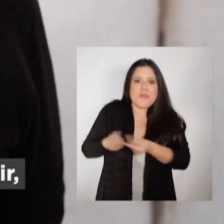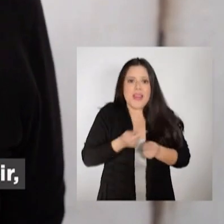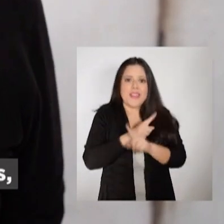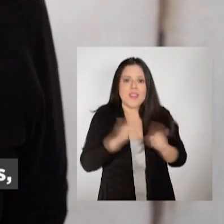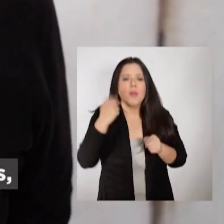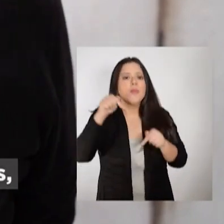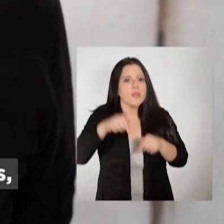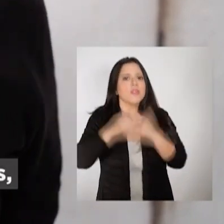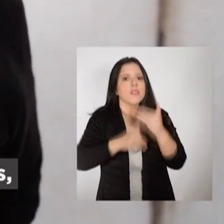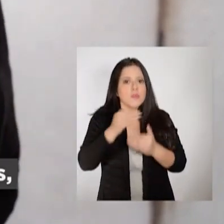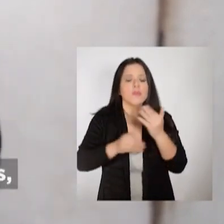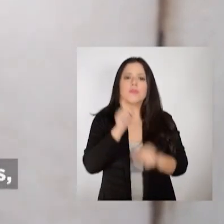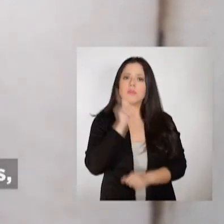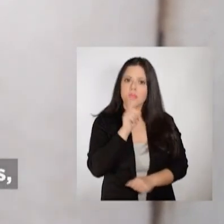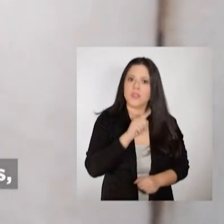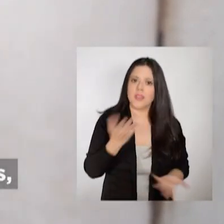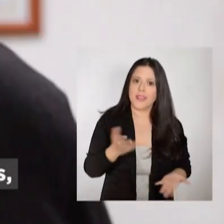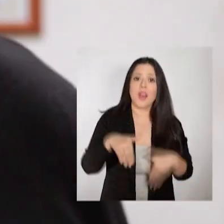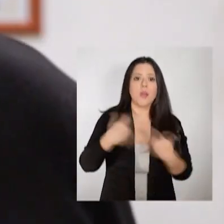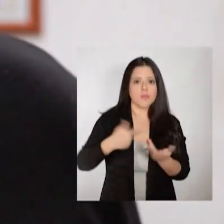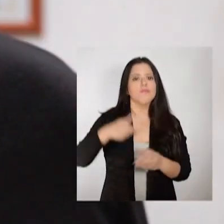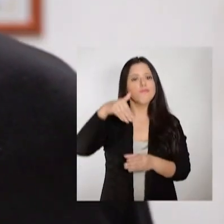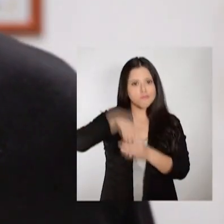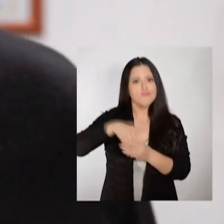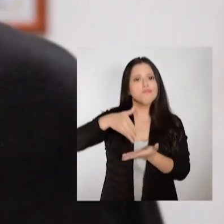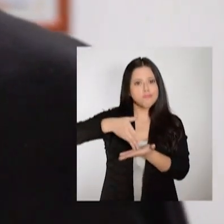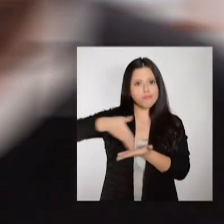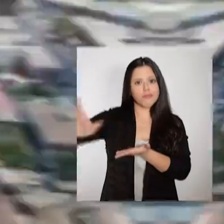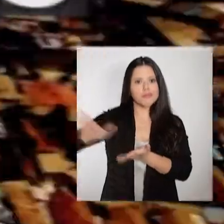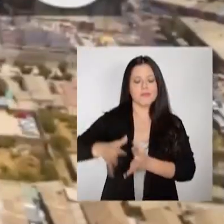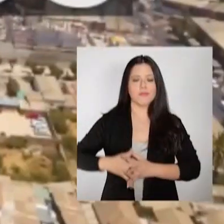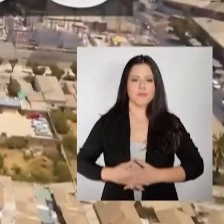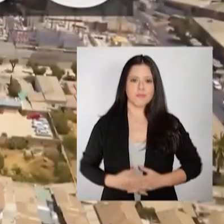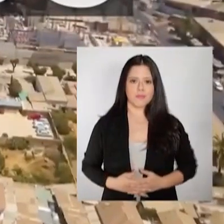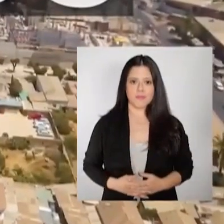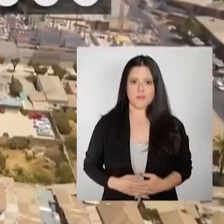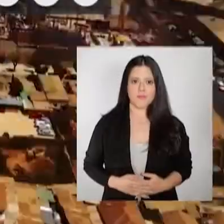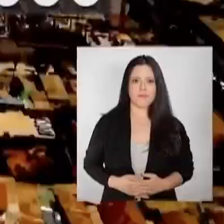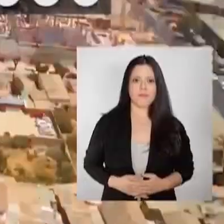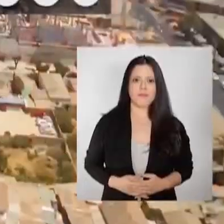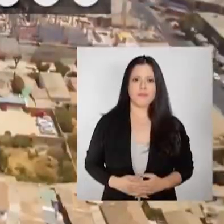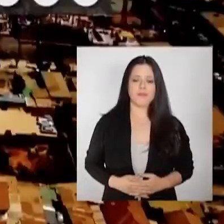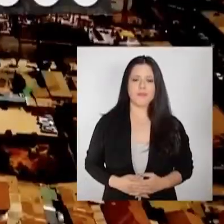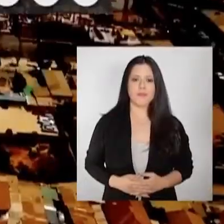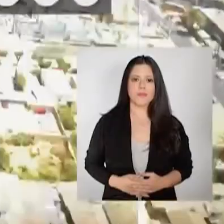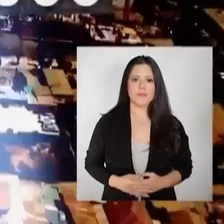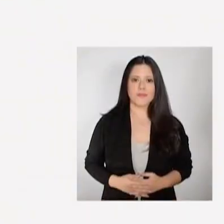Pero te tengo que decir que este es un proceso que está lleno de mentiras. Por eso yo rechazo.